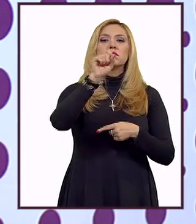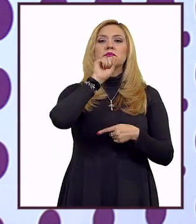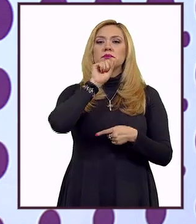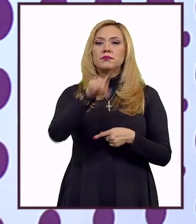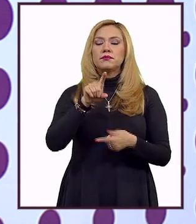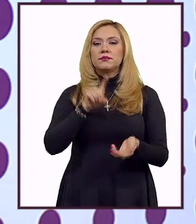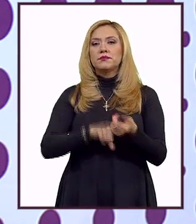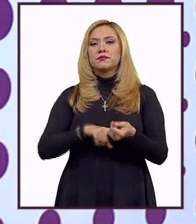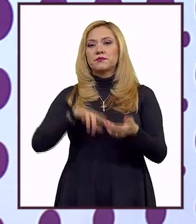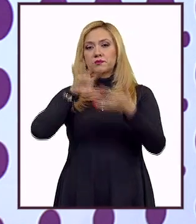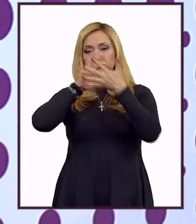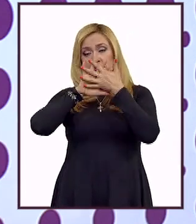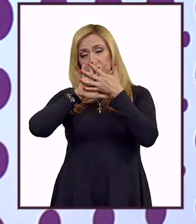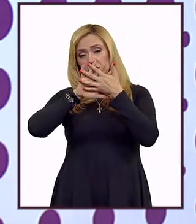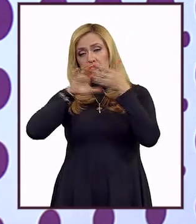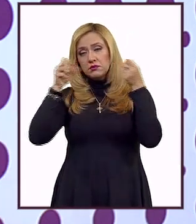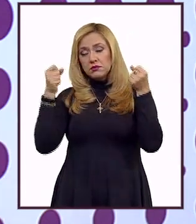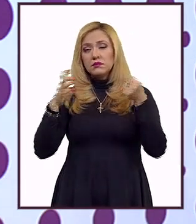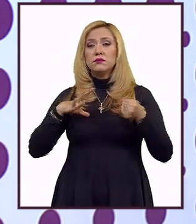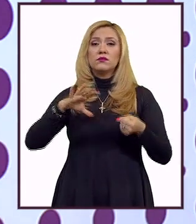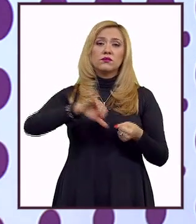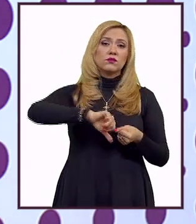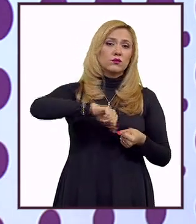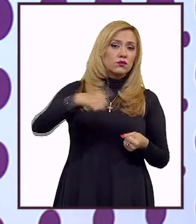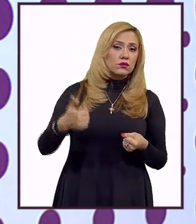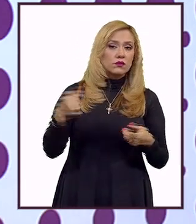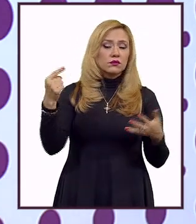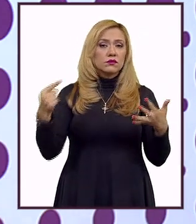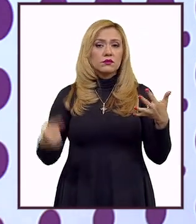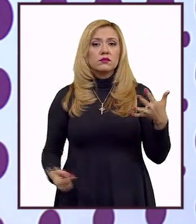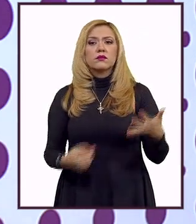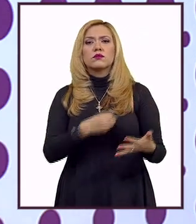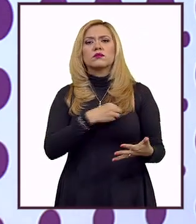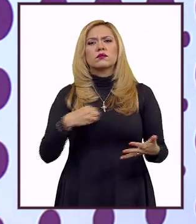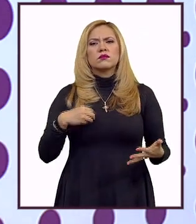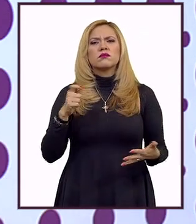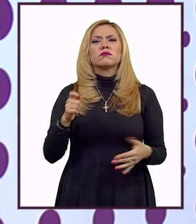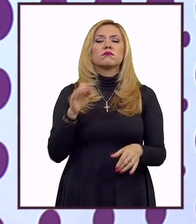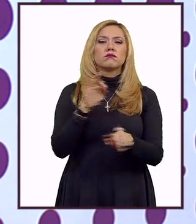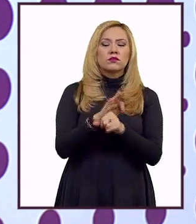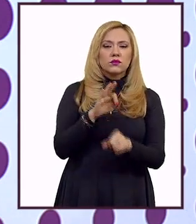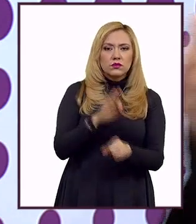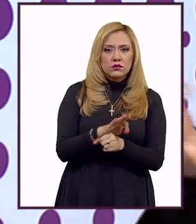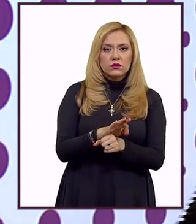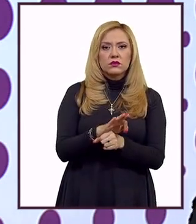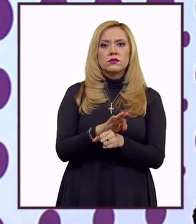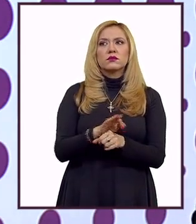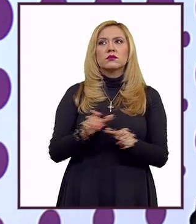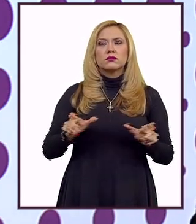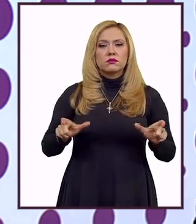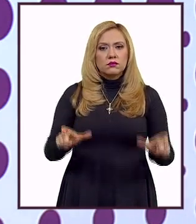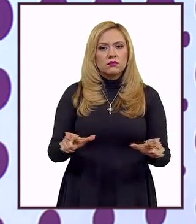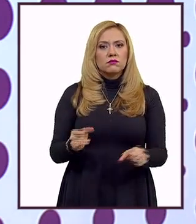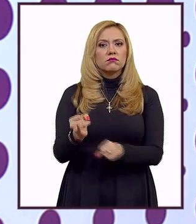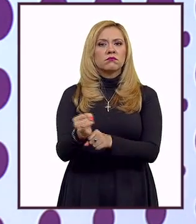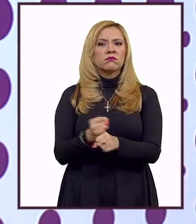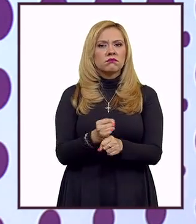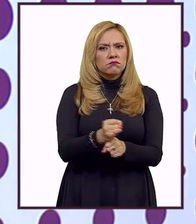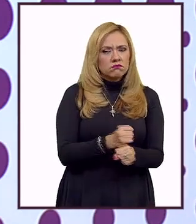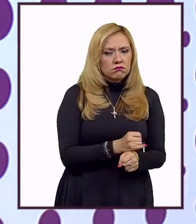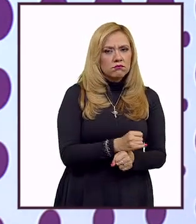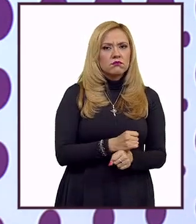la privación de libertad otro tipo de obligaciones. Una obligación de proteger, evidentemente, una obligación de investigar,